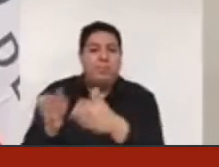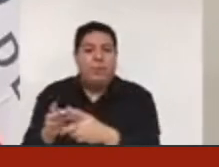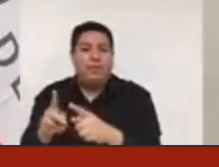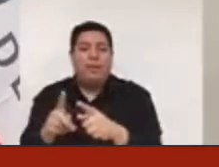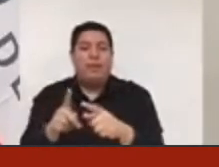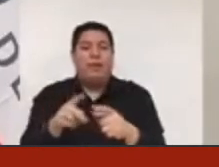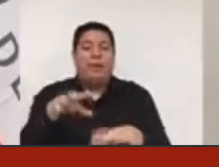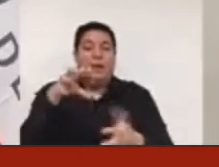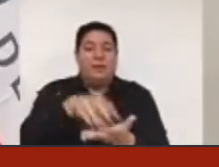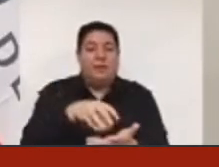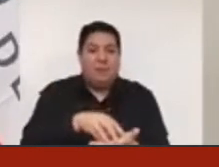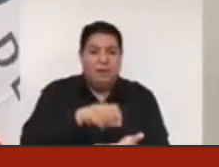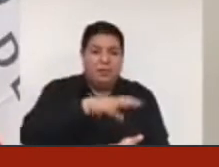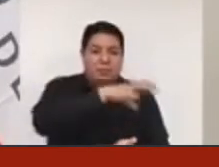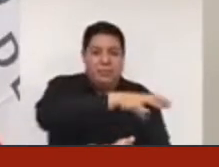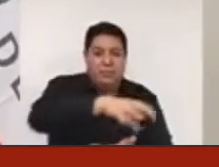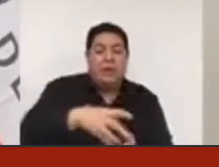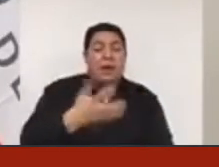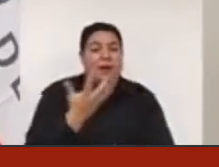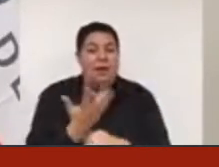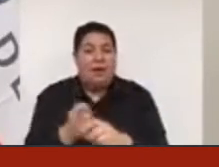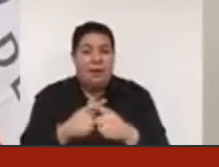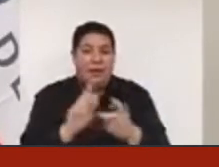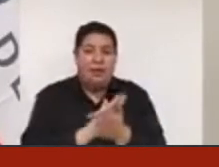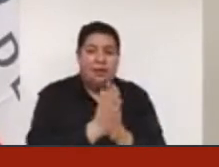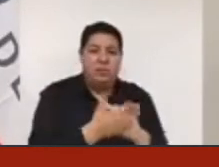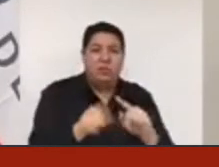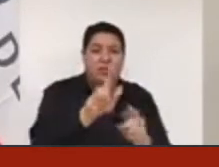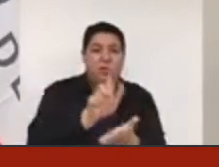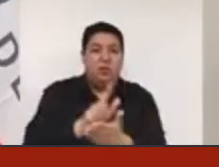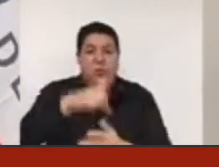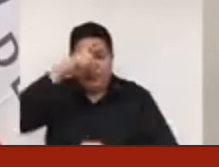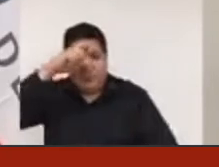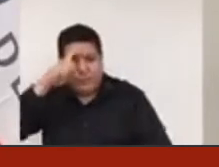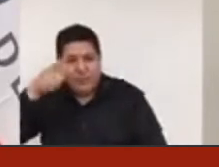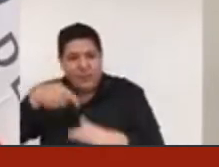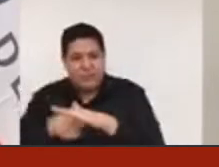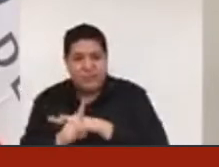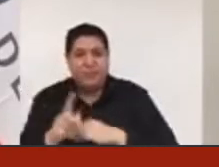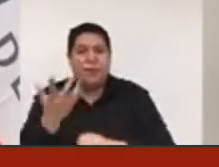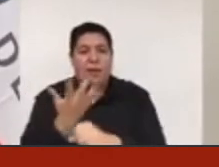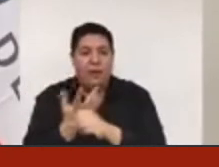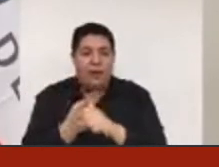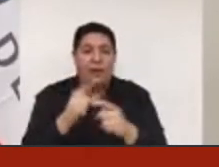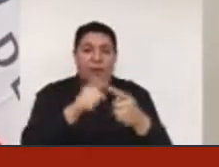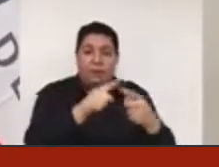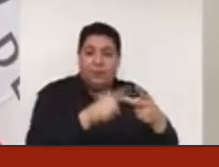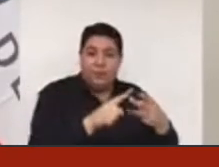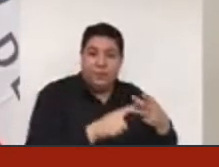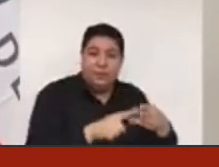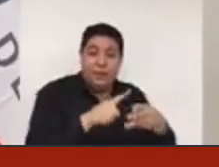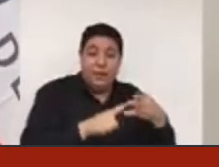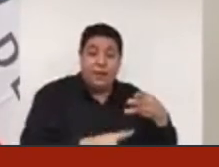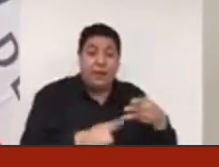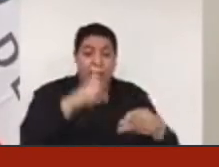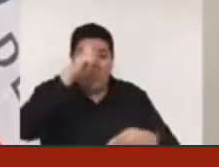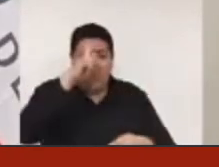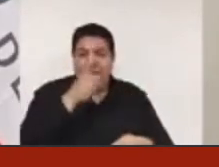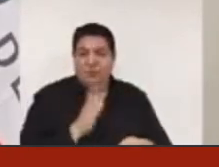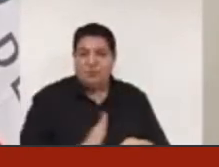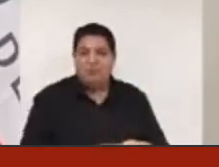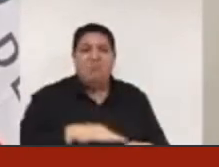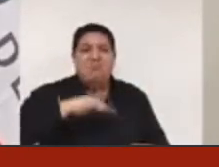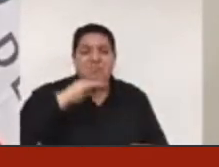nivel de la región existe en todos los centros de salud en todos los hospitales en los tres hospitales suficientes